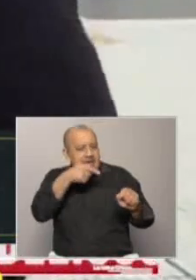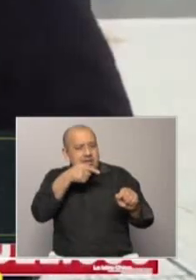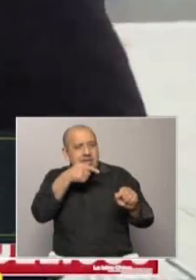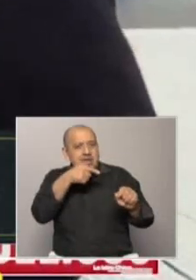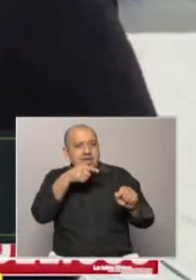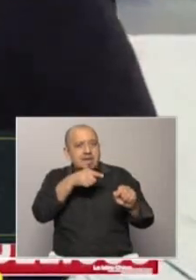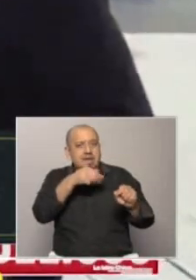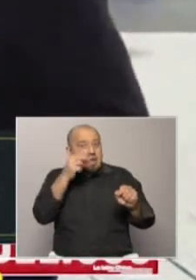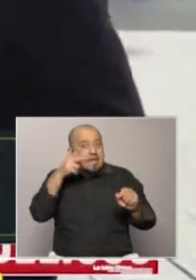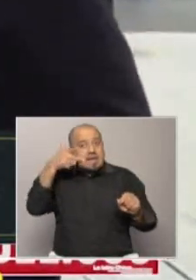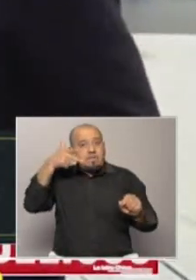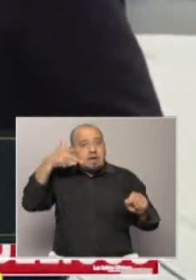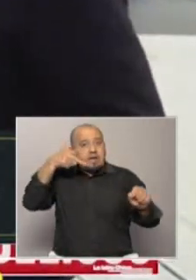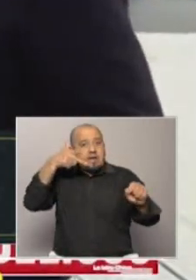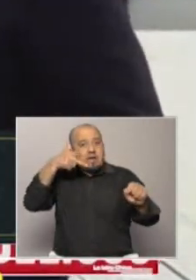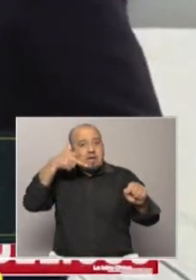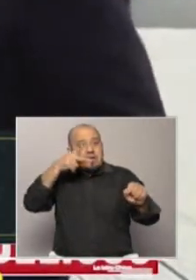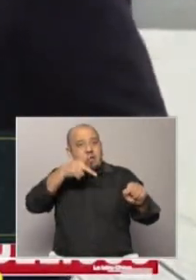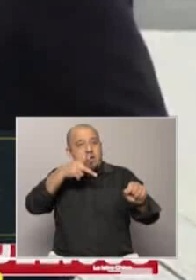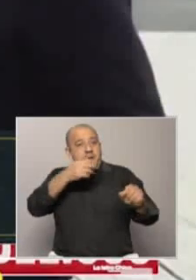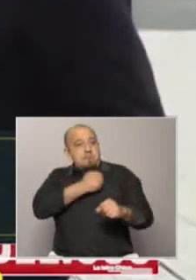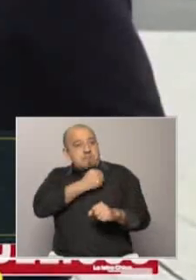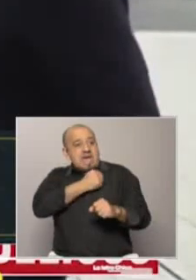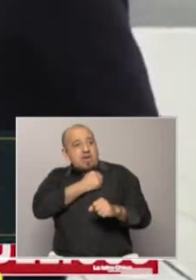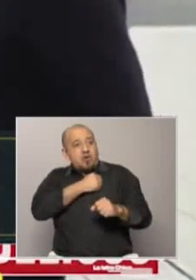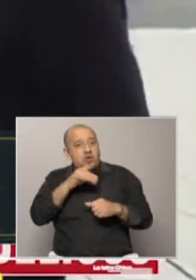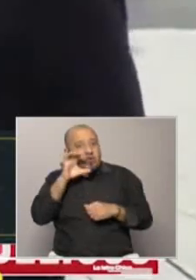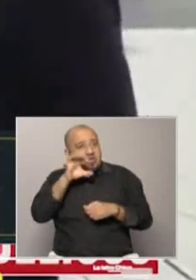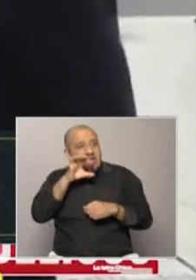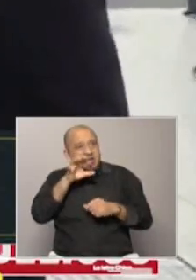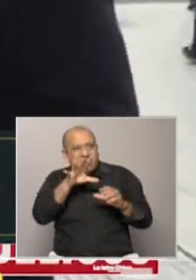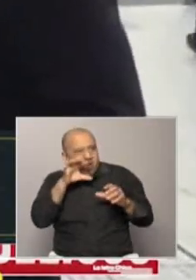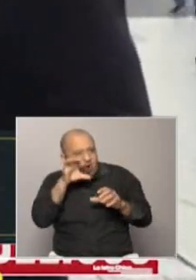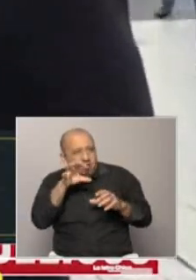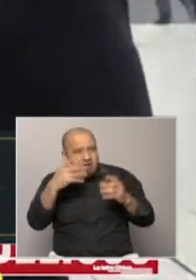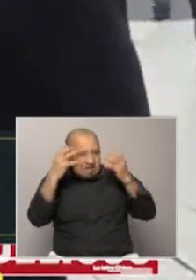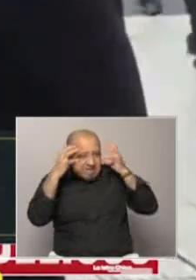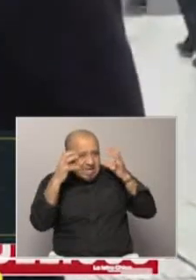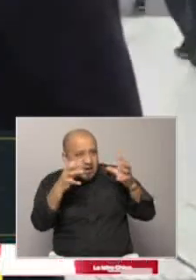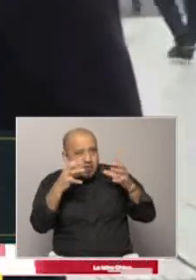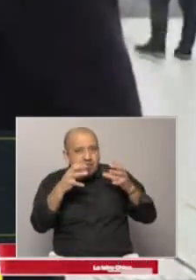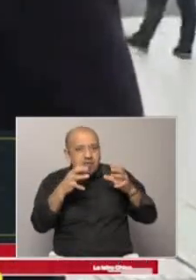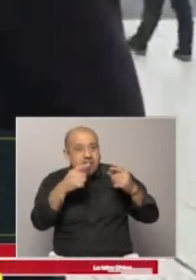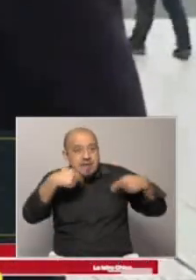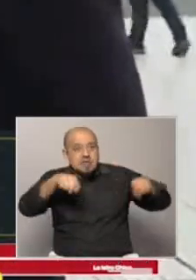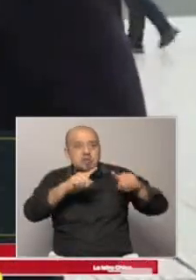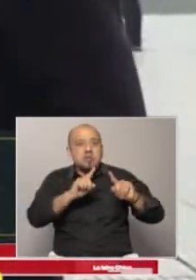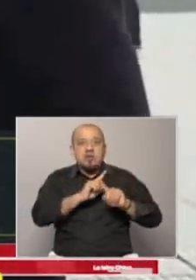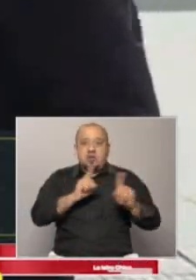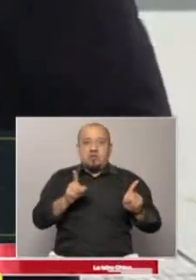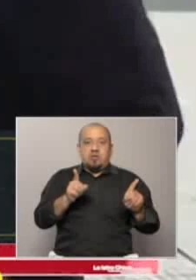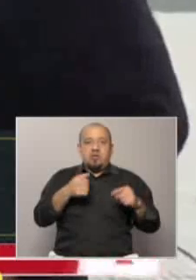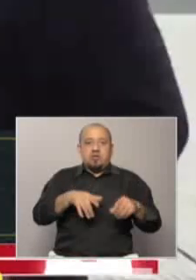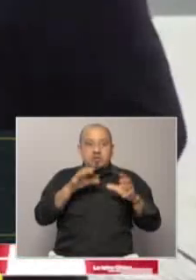través de esa cámara, envía miedo. Miedo, terror. ¿Qué terror. Está pasando? Eso es lo que manda la población. No tienen que